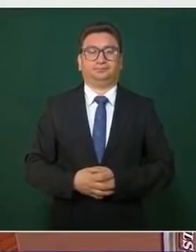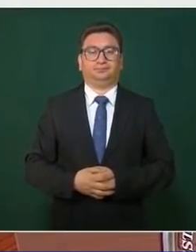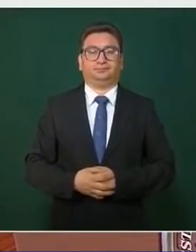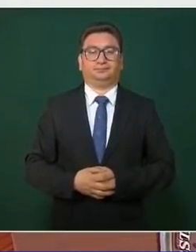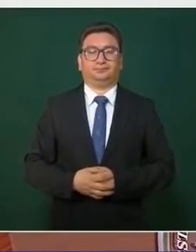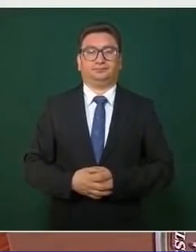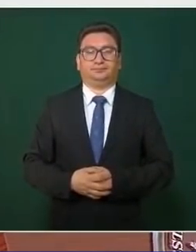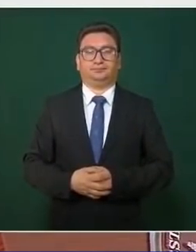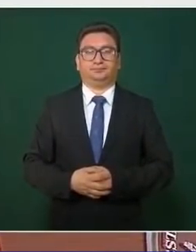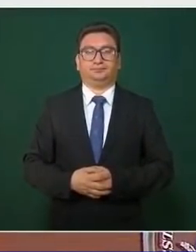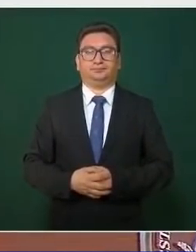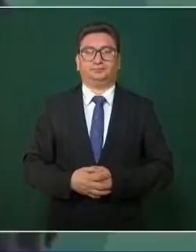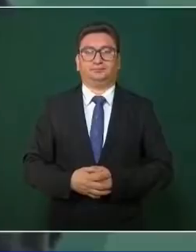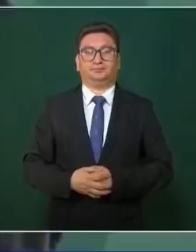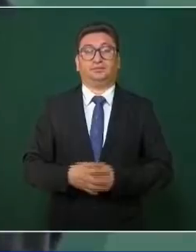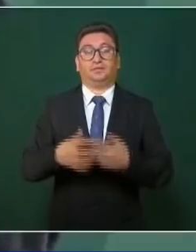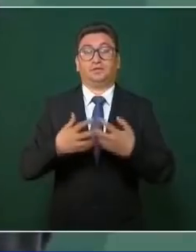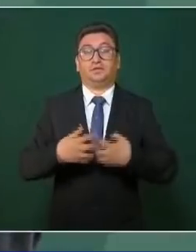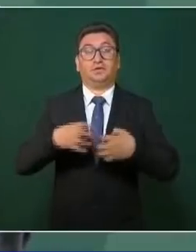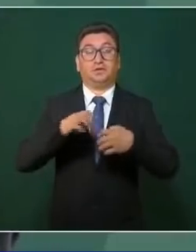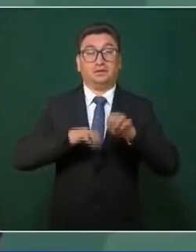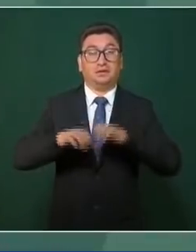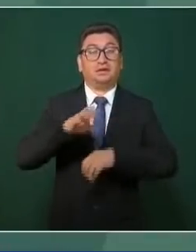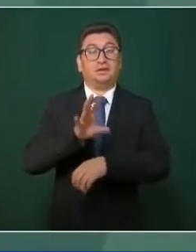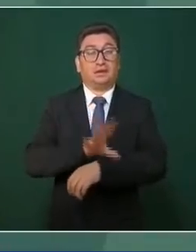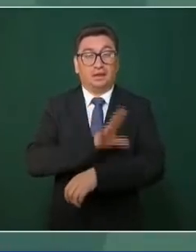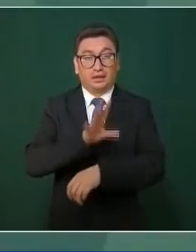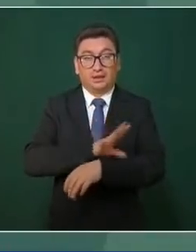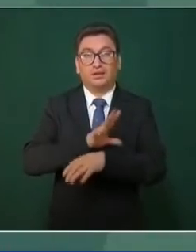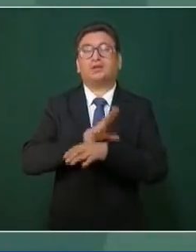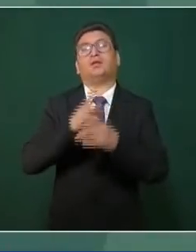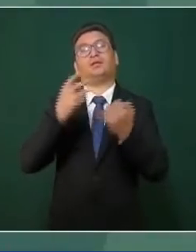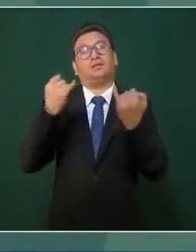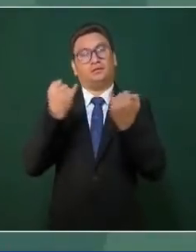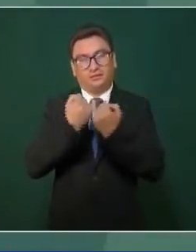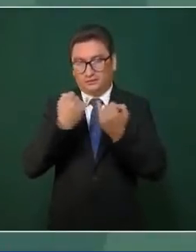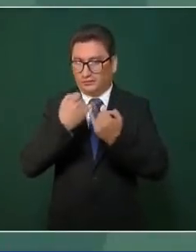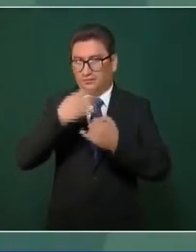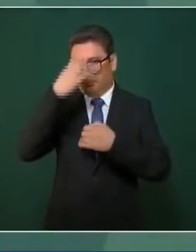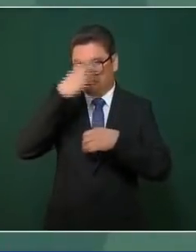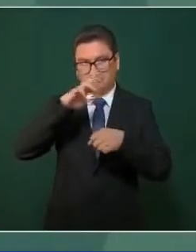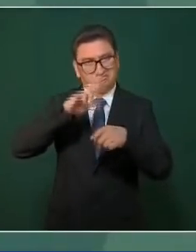la incipiente industria eléctrica en manos de extranjeros,